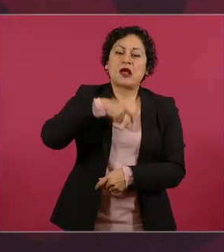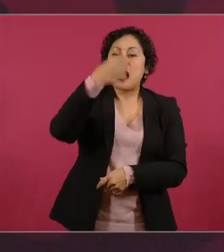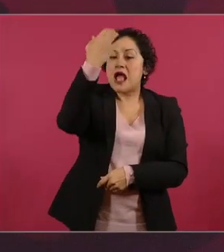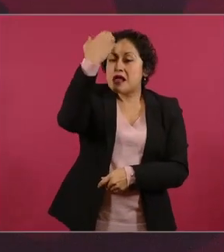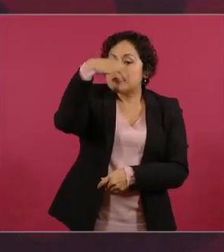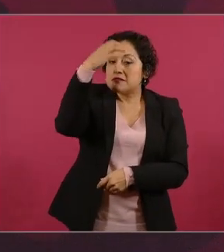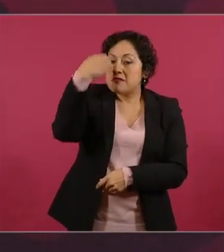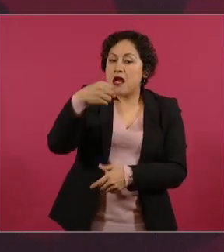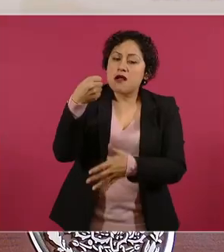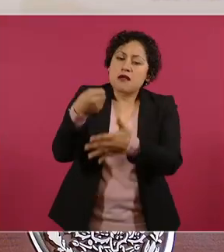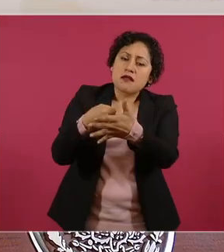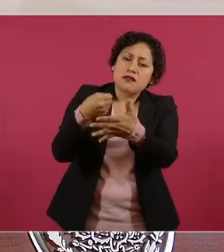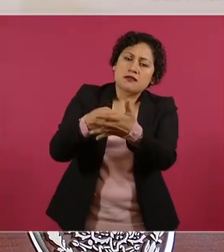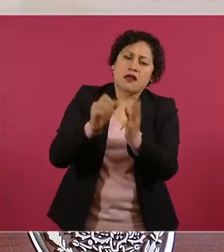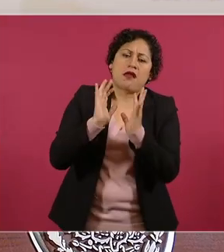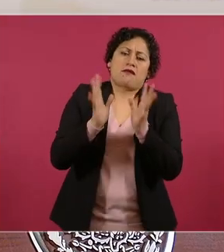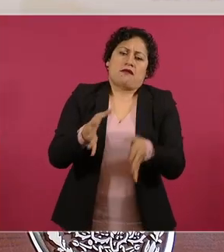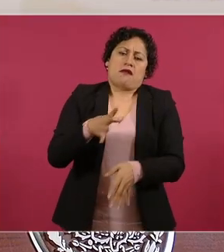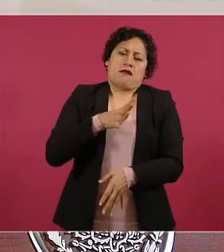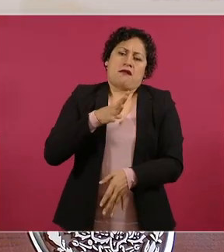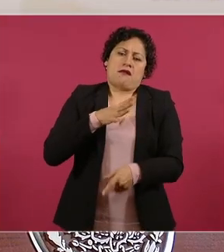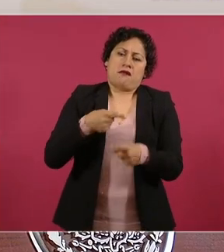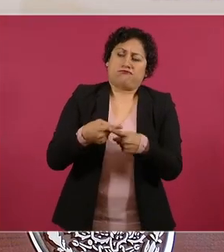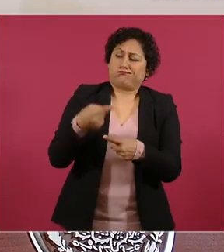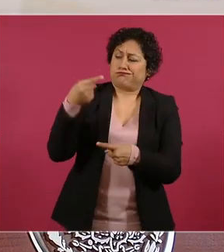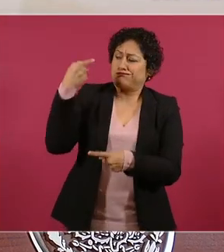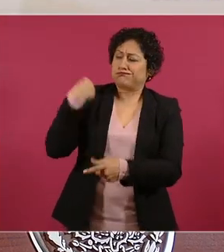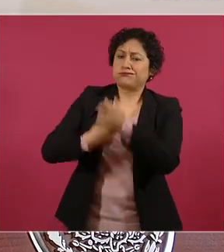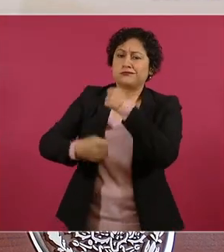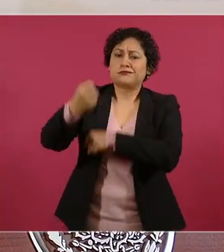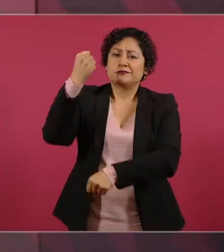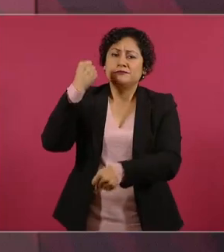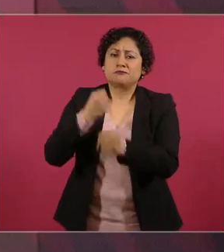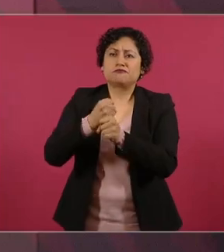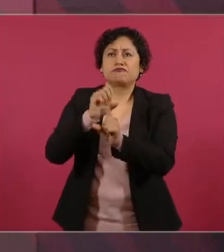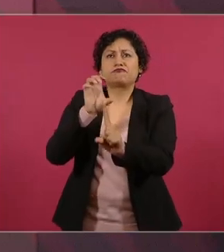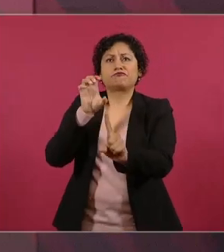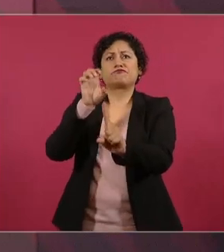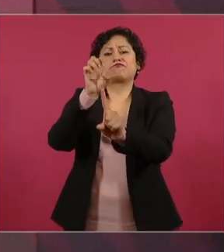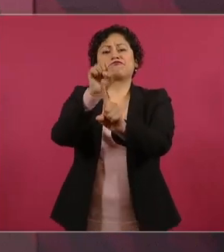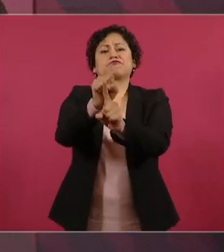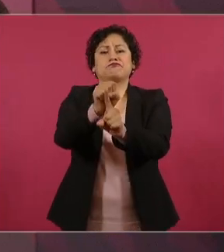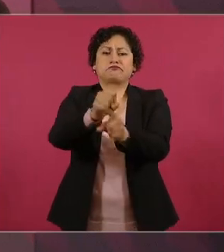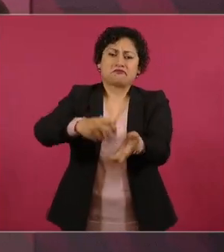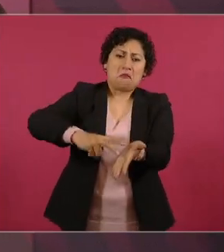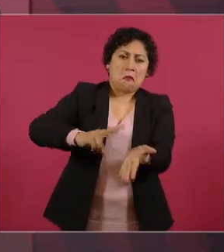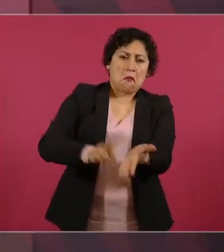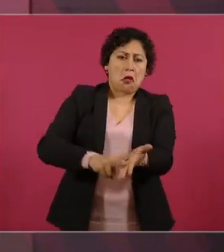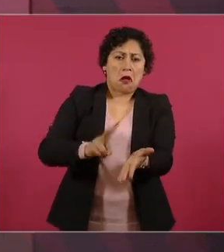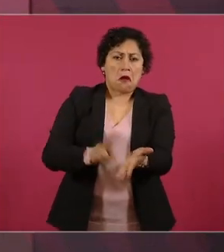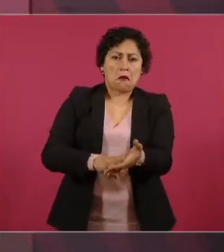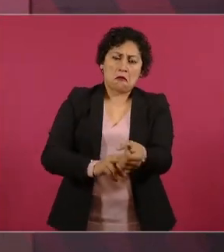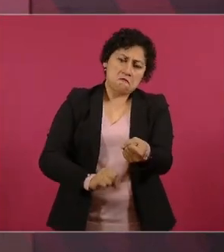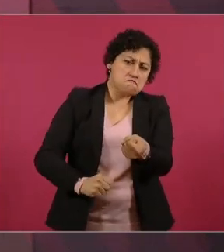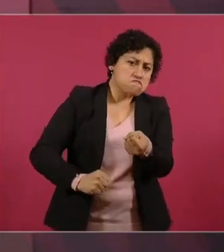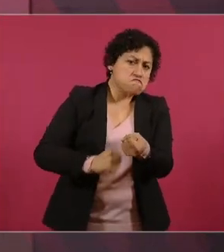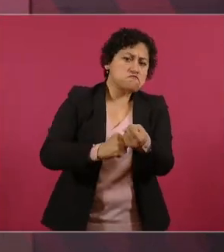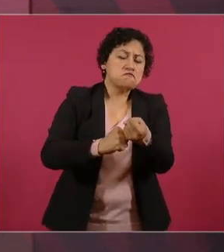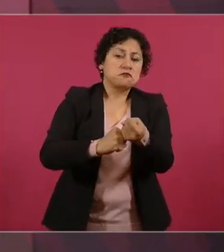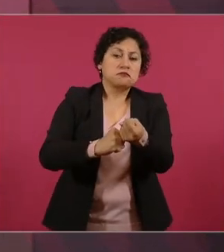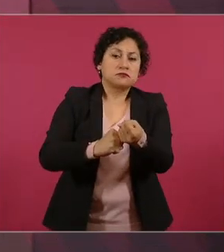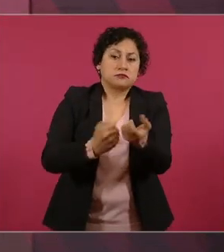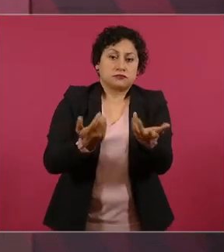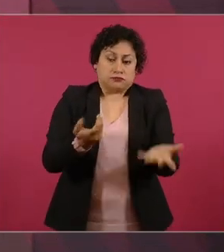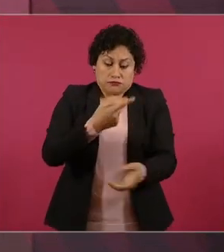por ideales, por principios, y lo que estimamos más importante en nuestra vida es la